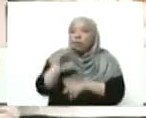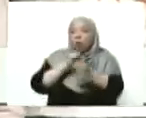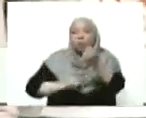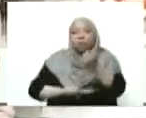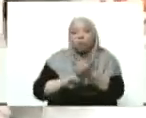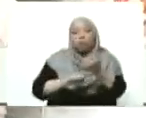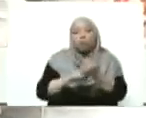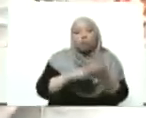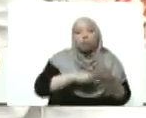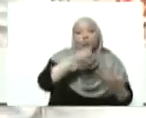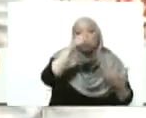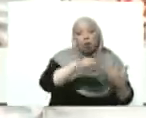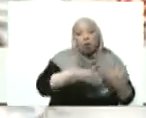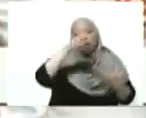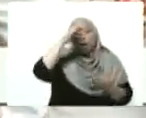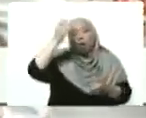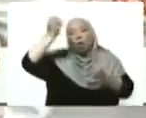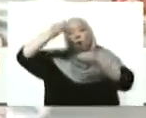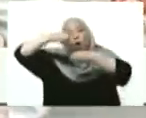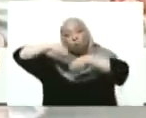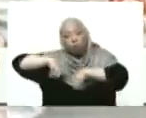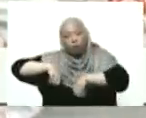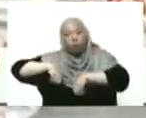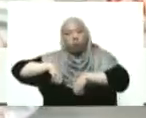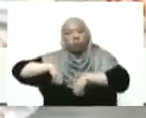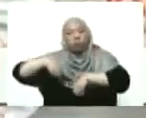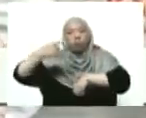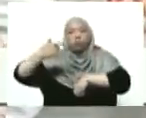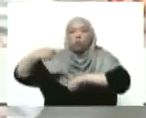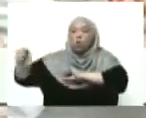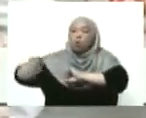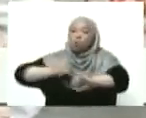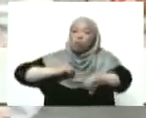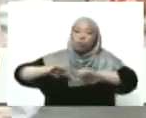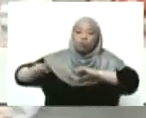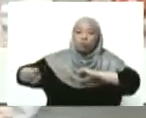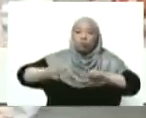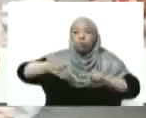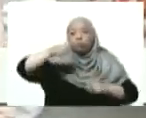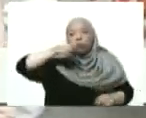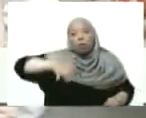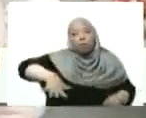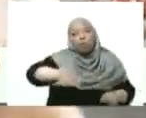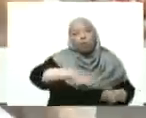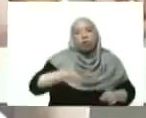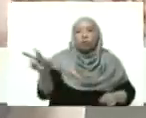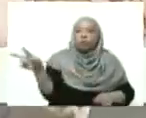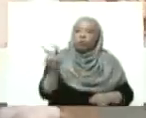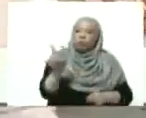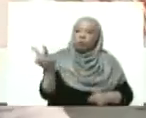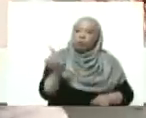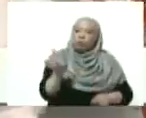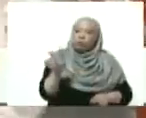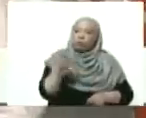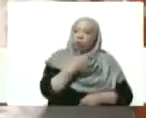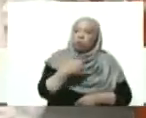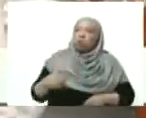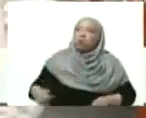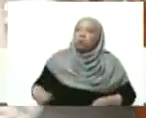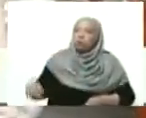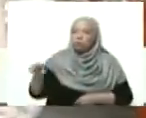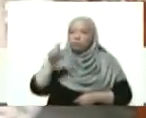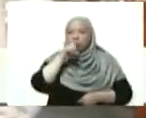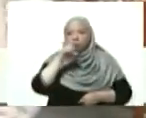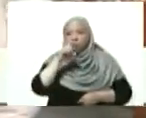a este proyecto de acuerdo del Parlamento venezolano y la movilización de la población venezolana. Y el presidente de la